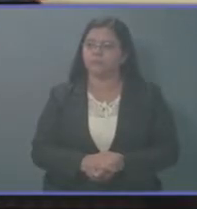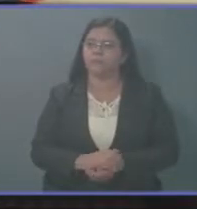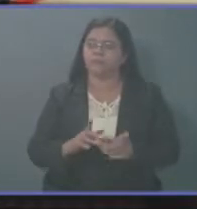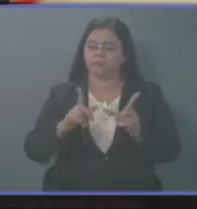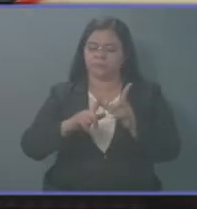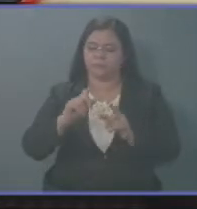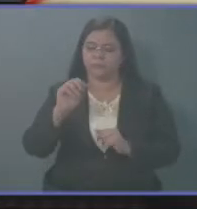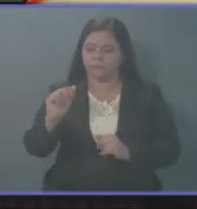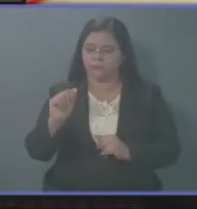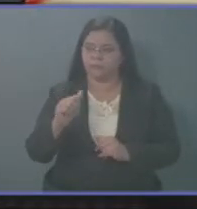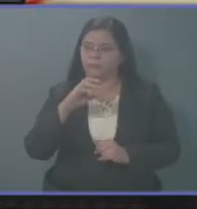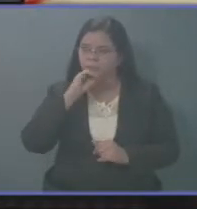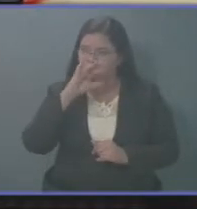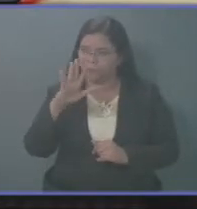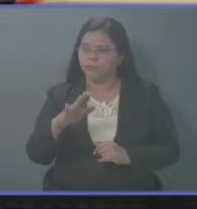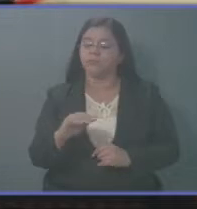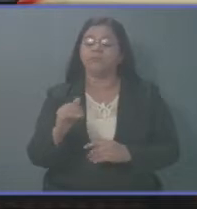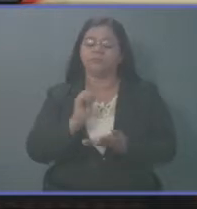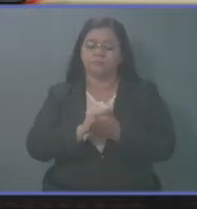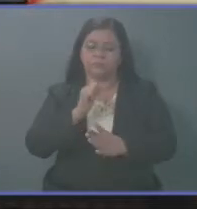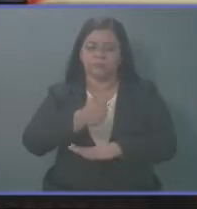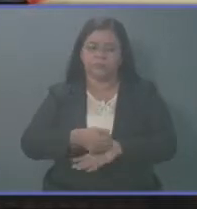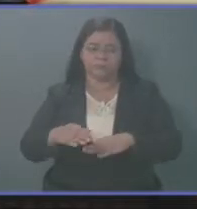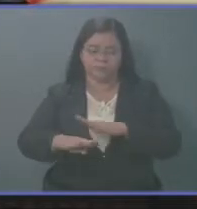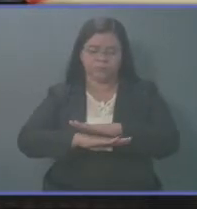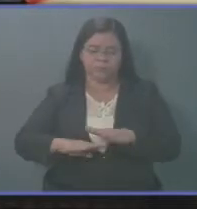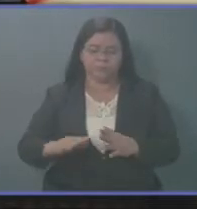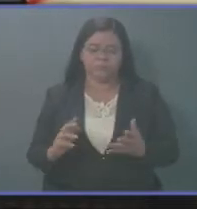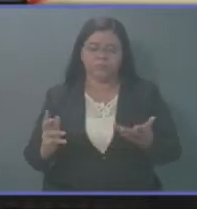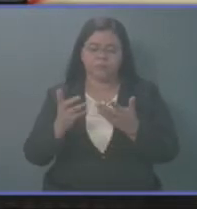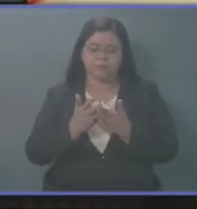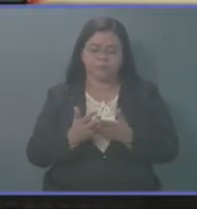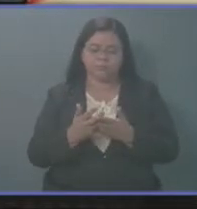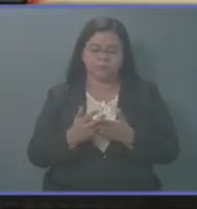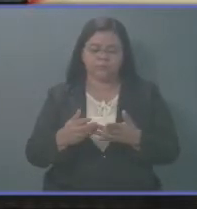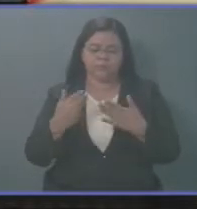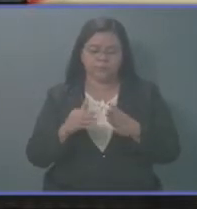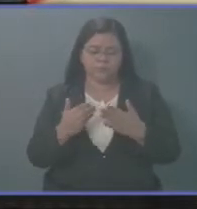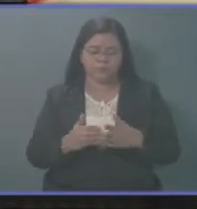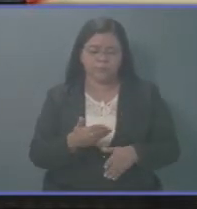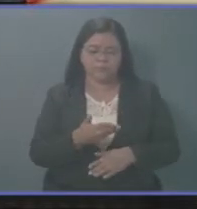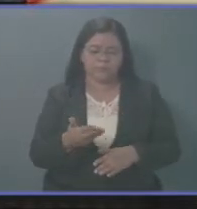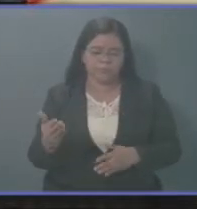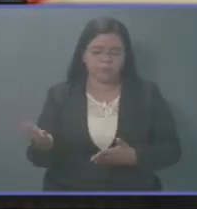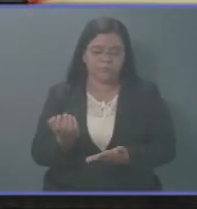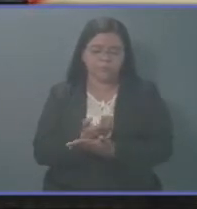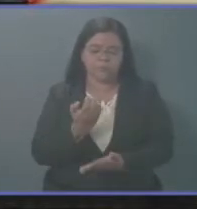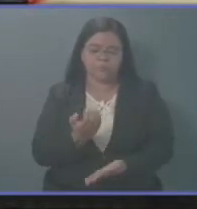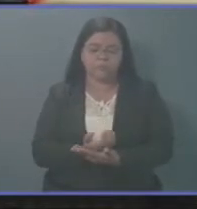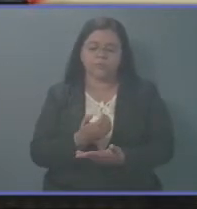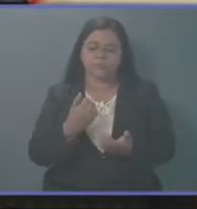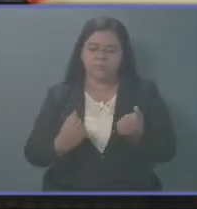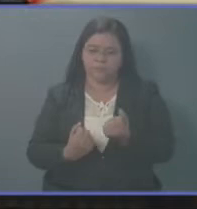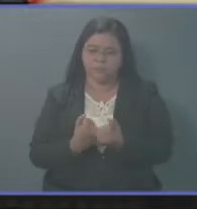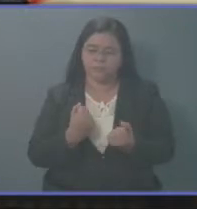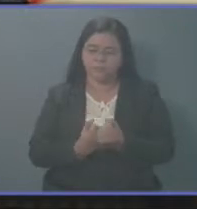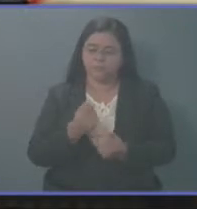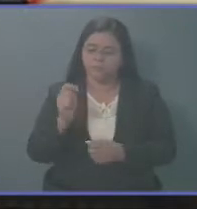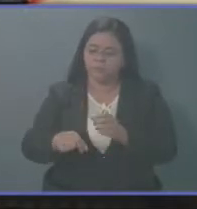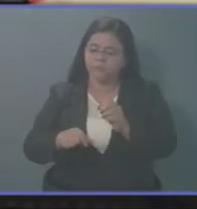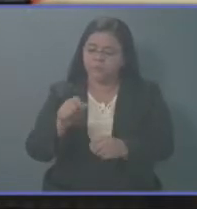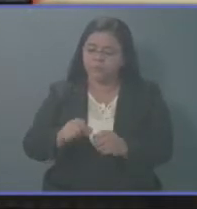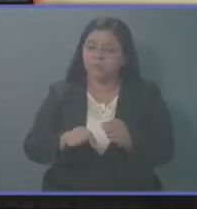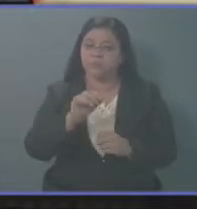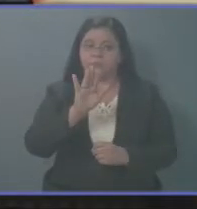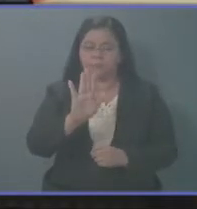A. Se establece como finalidad del decreto de crear diferentes medidas económicas y financieras de apoyo al sector agropecuario y sus